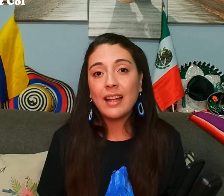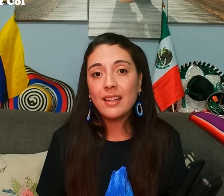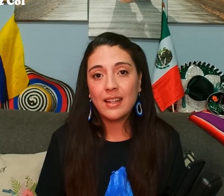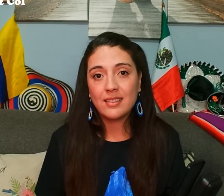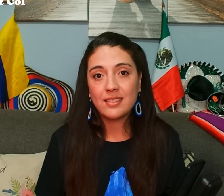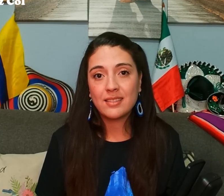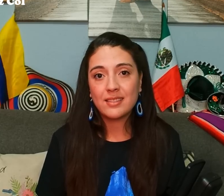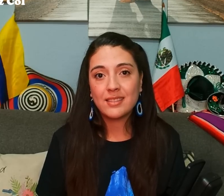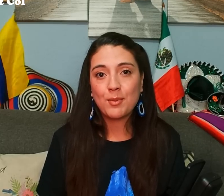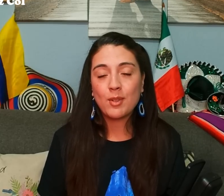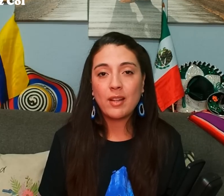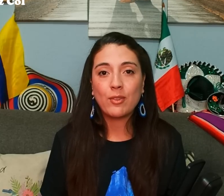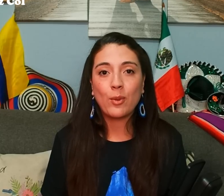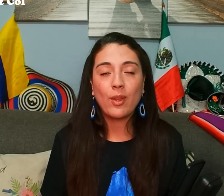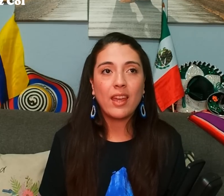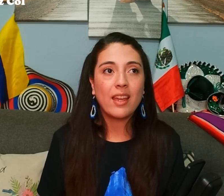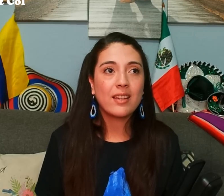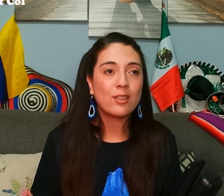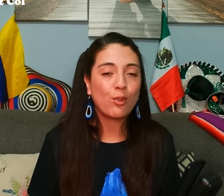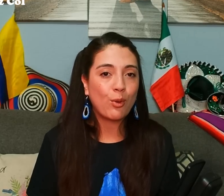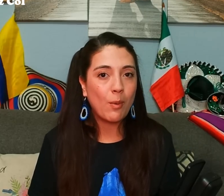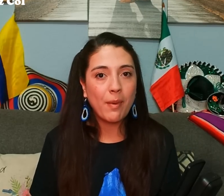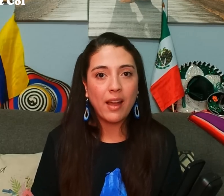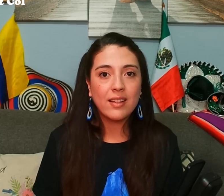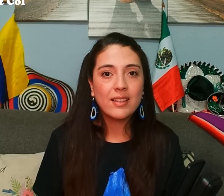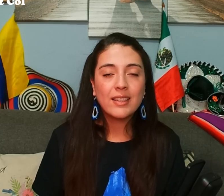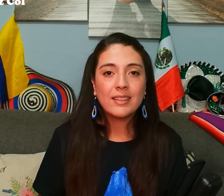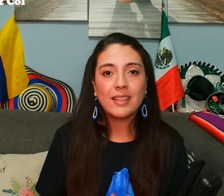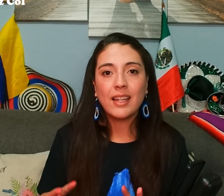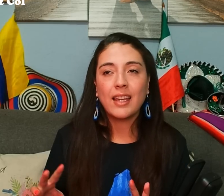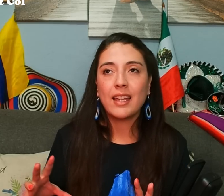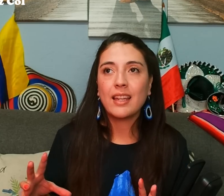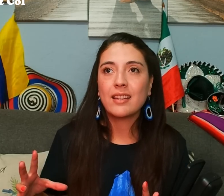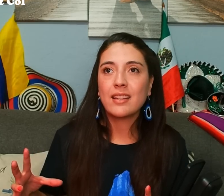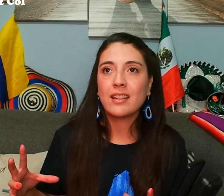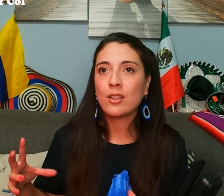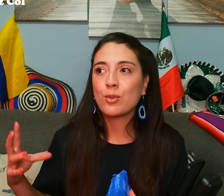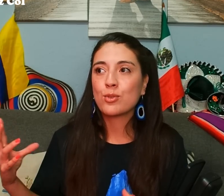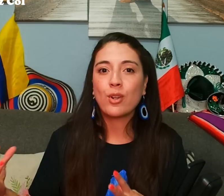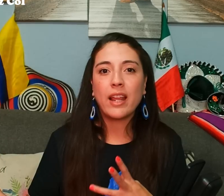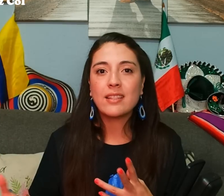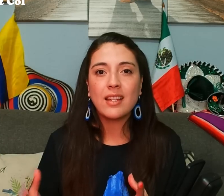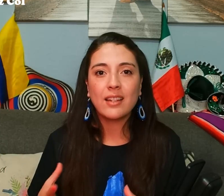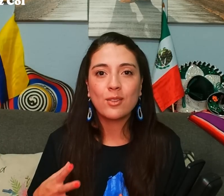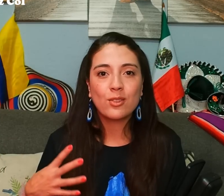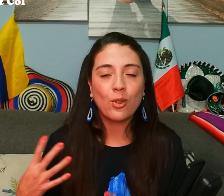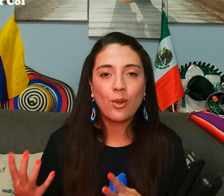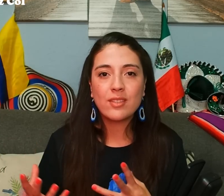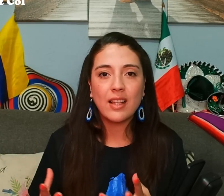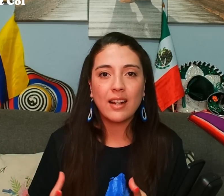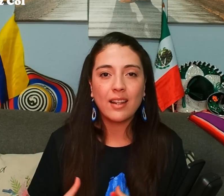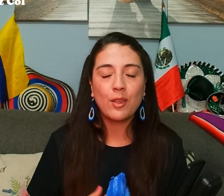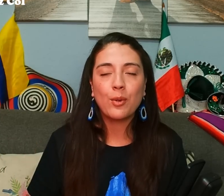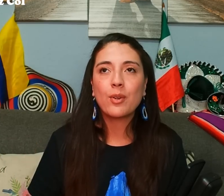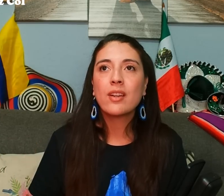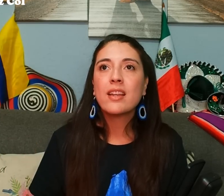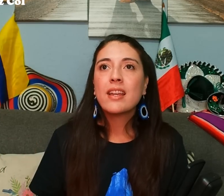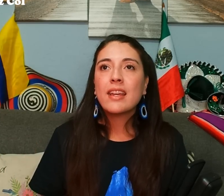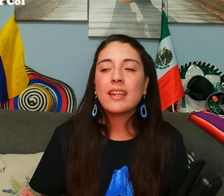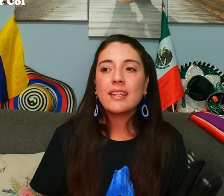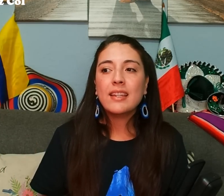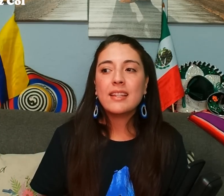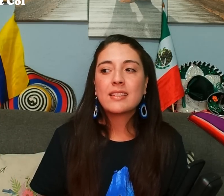de Italia, estamos hablando de Roma, de incluso Grecia, ¿no? Todo lo que está